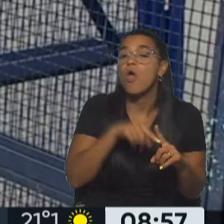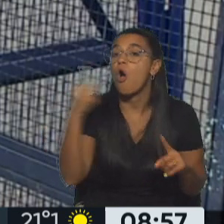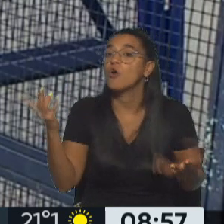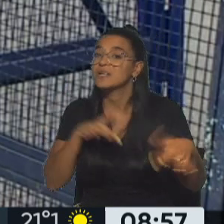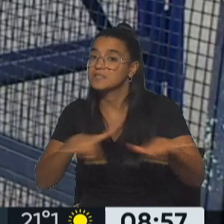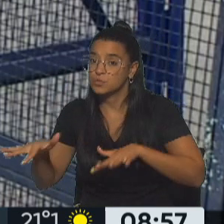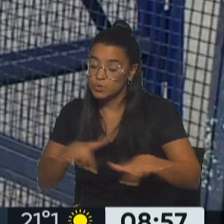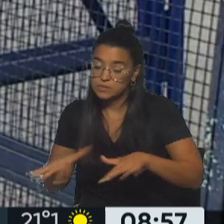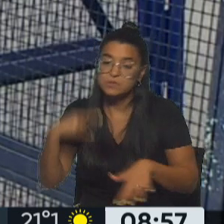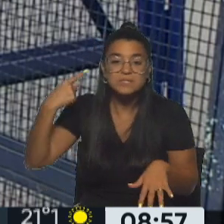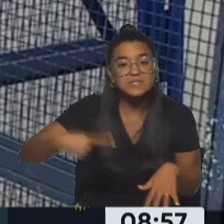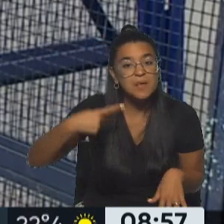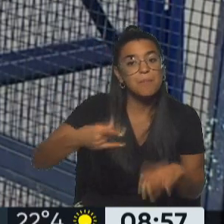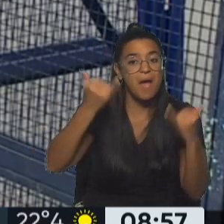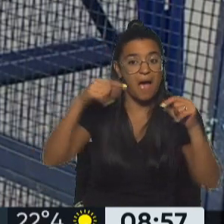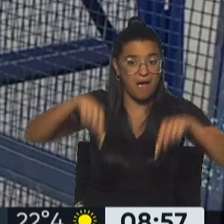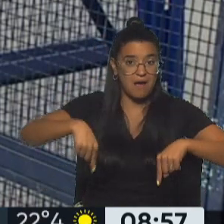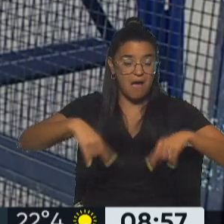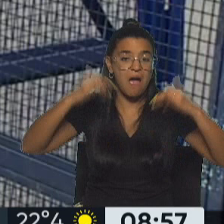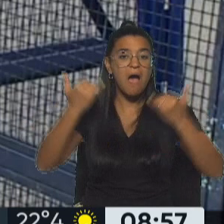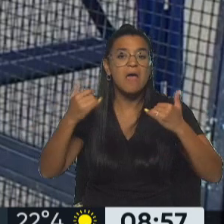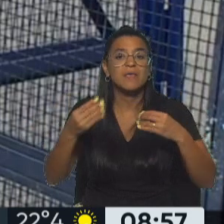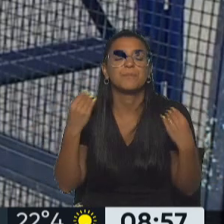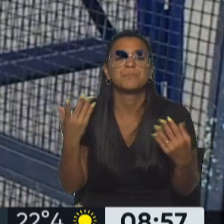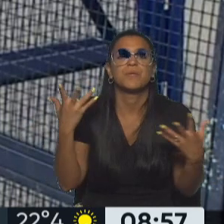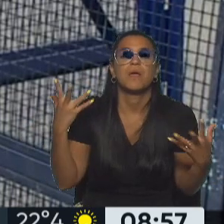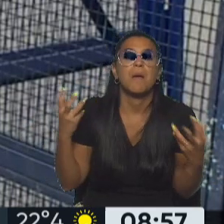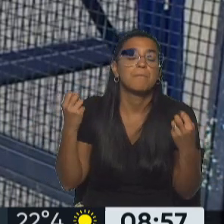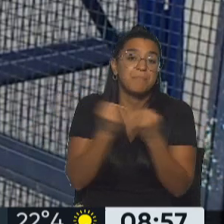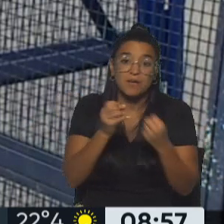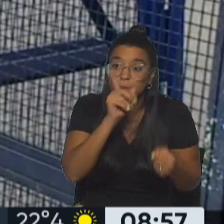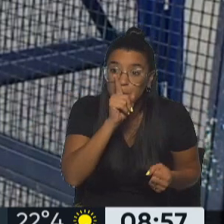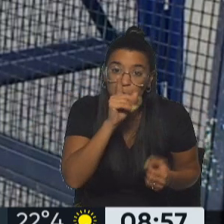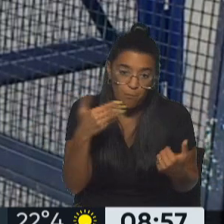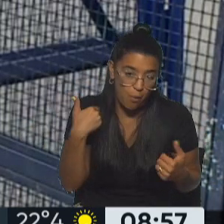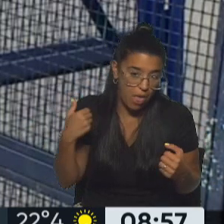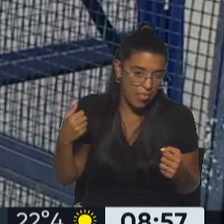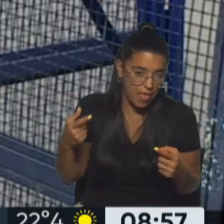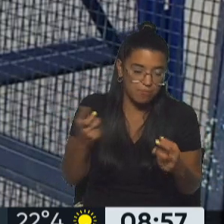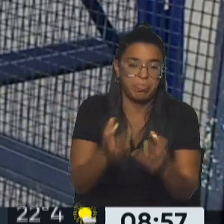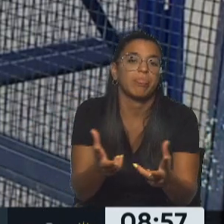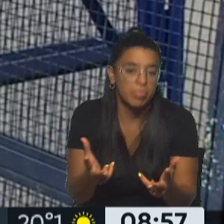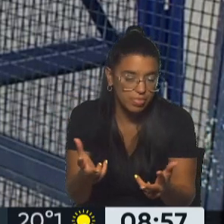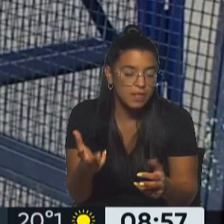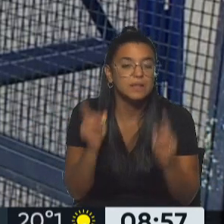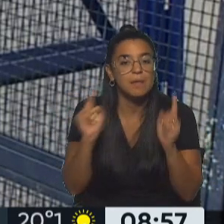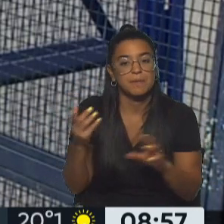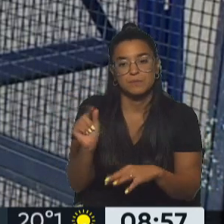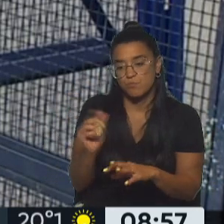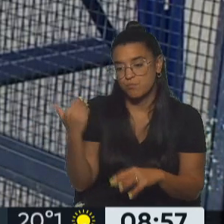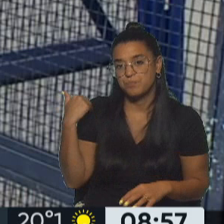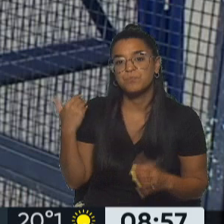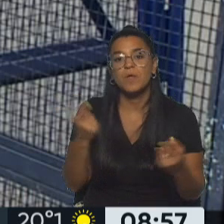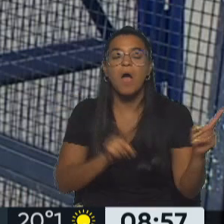escenario. Permanentemente aquí se habla de que el pacto puede romperse. De hecho, en las últimas horas se hablaba también de que tal